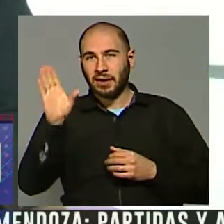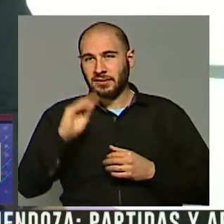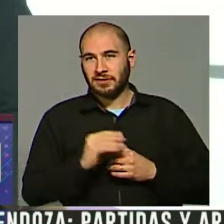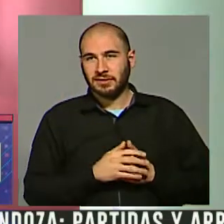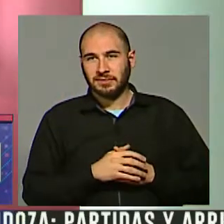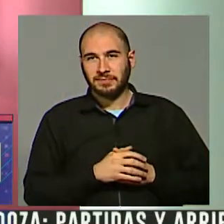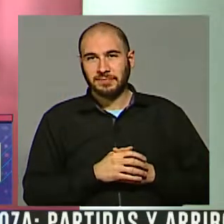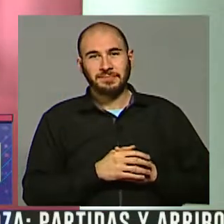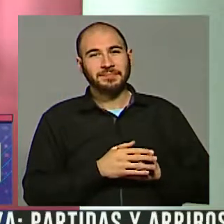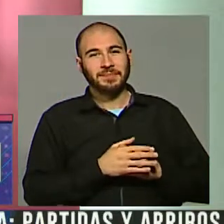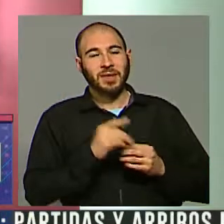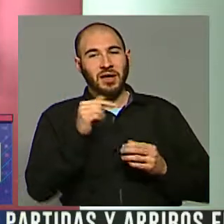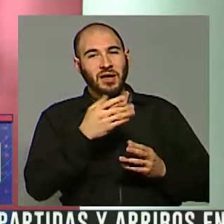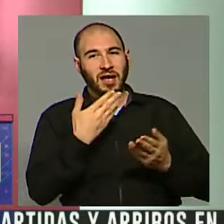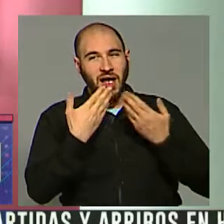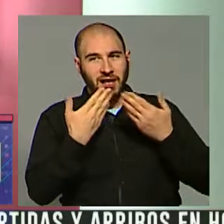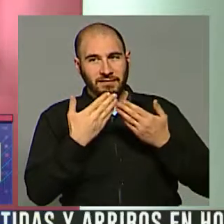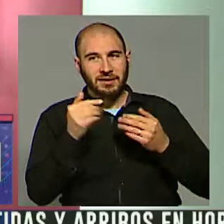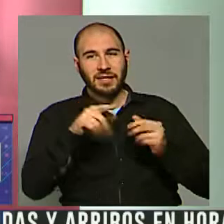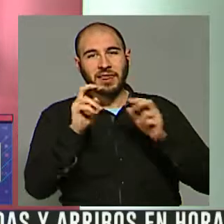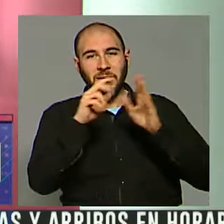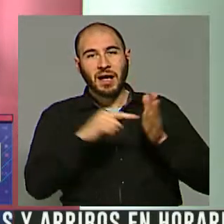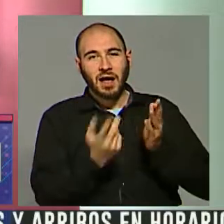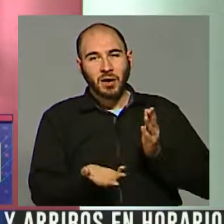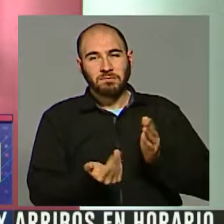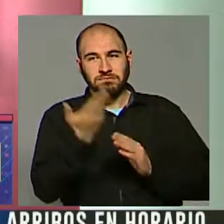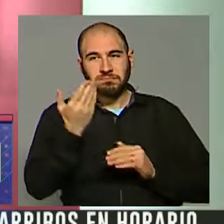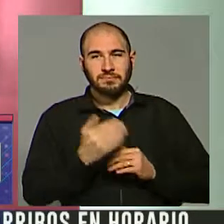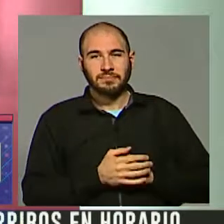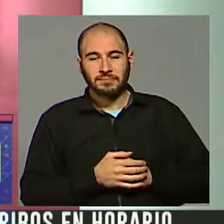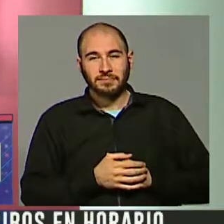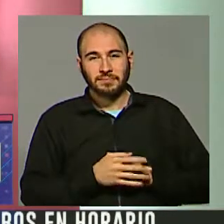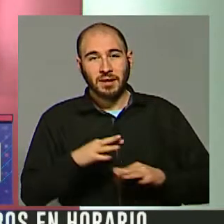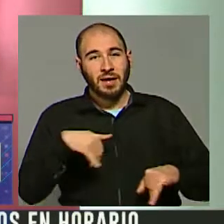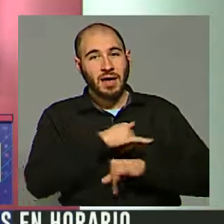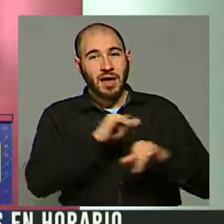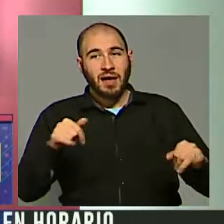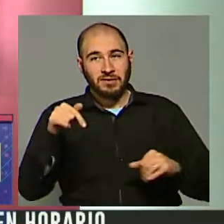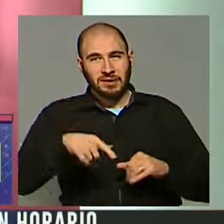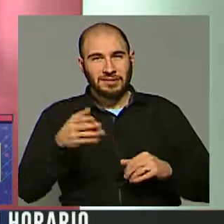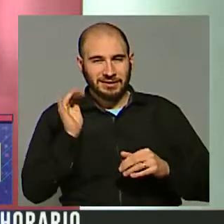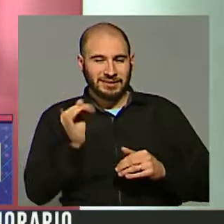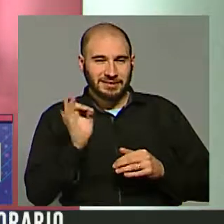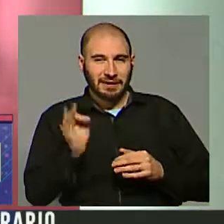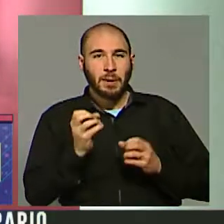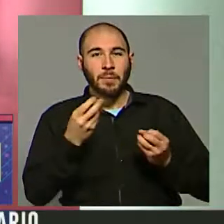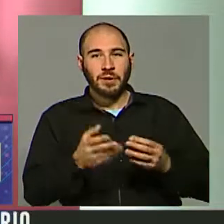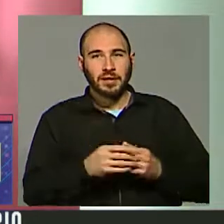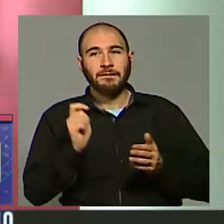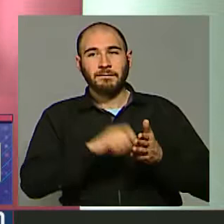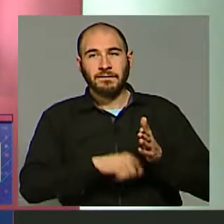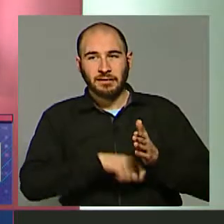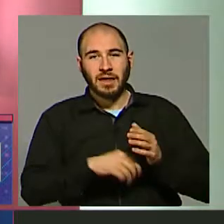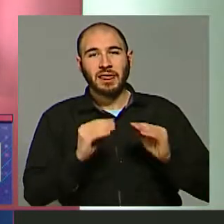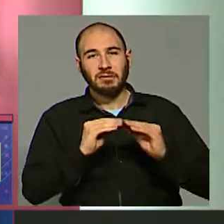noches. Bueno, hablamos de esto de la cláusula gatillo, el anuncio, algo que ya era de esperar teniendo en cuenta que se había firmado